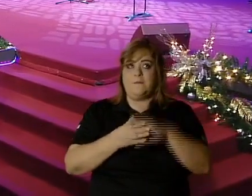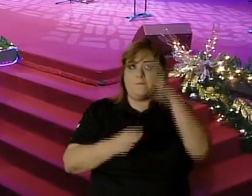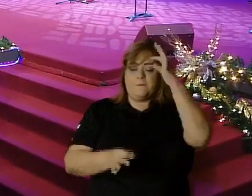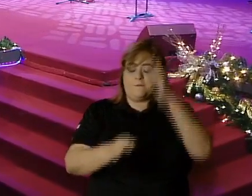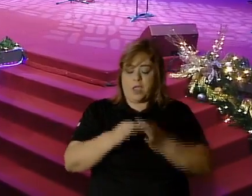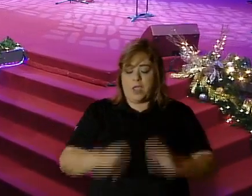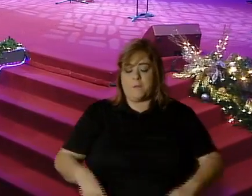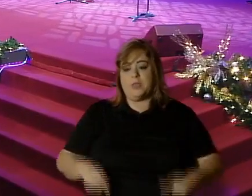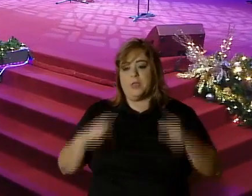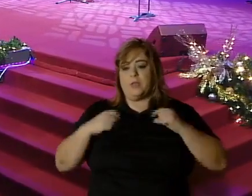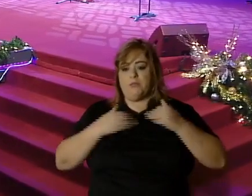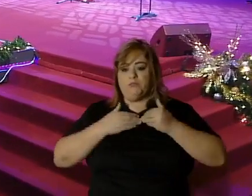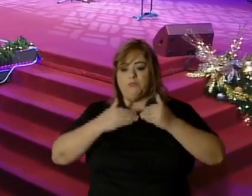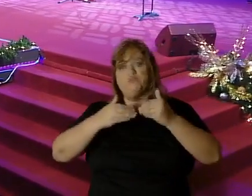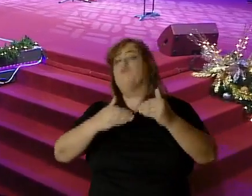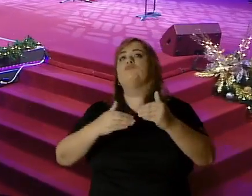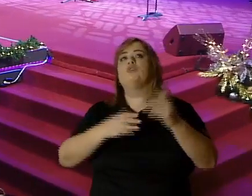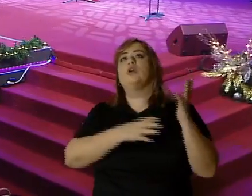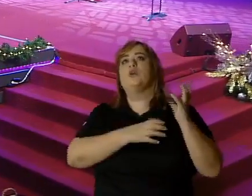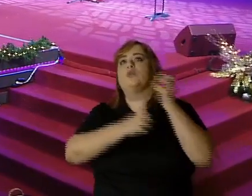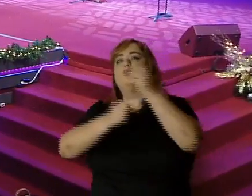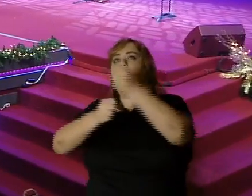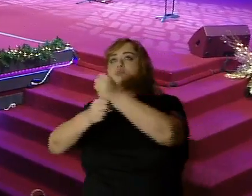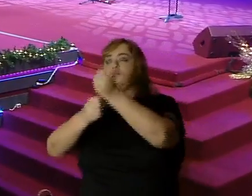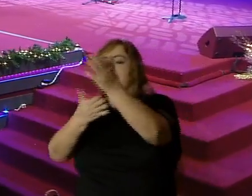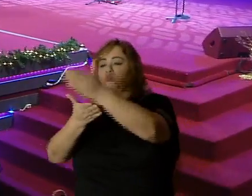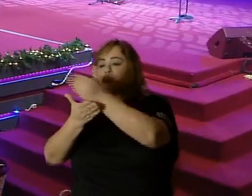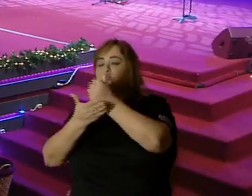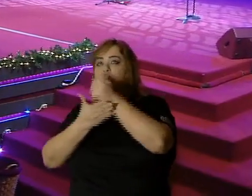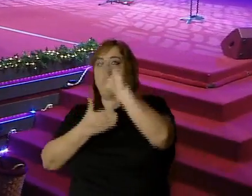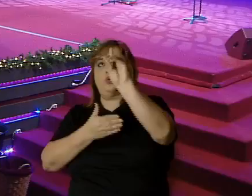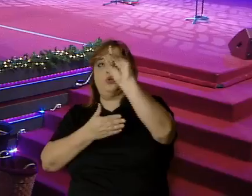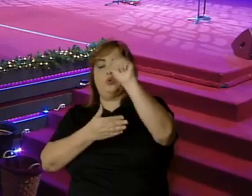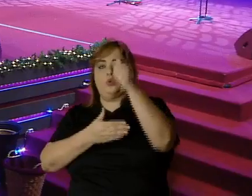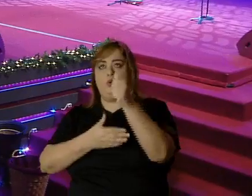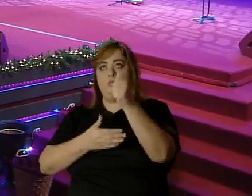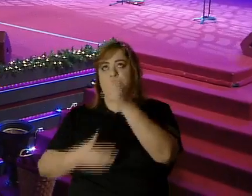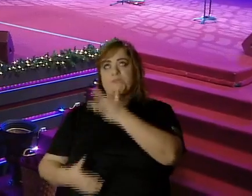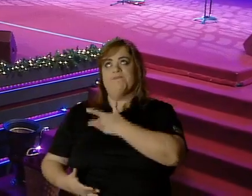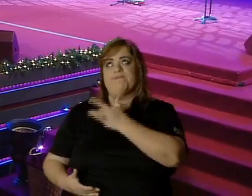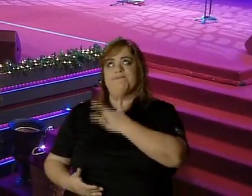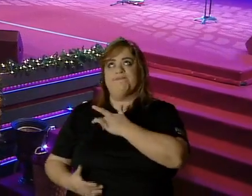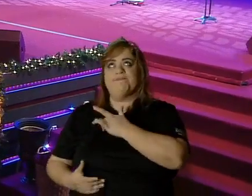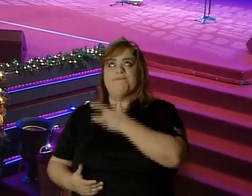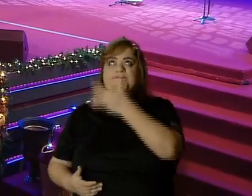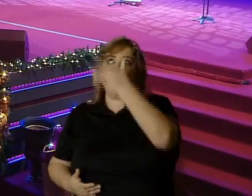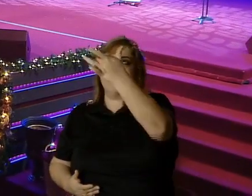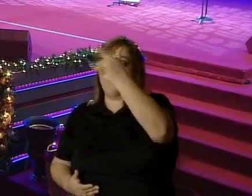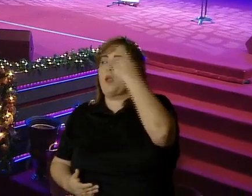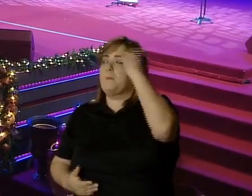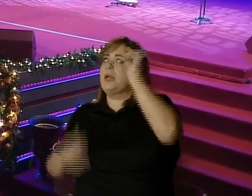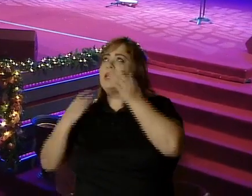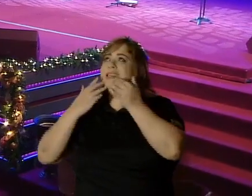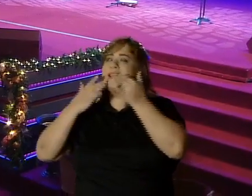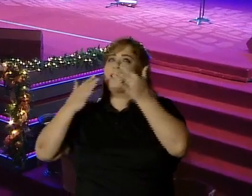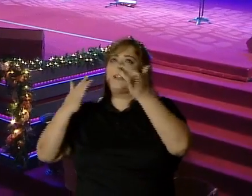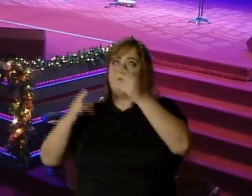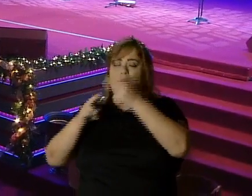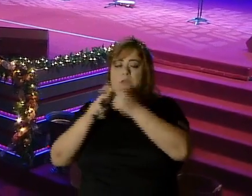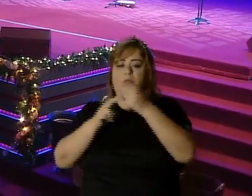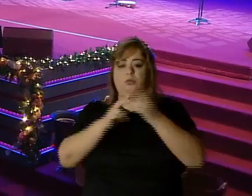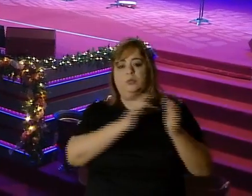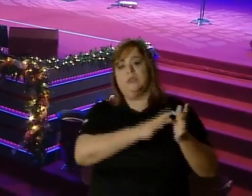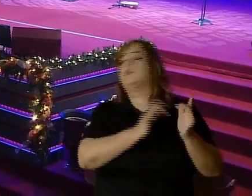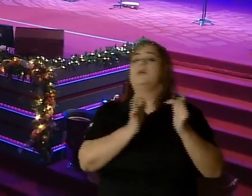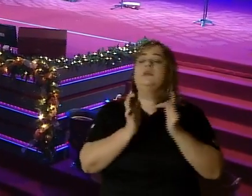recibe nuestro diezmo, recibe nuestras primicias, recibe nuestro corazón. Que te agrade a ti, Señor. En el nombre